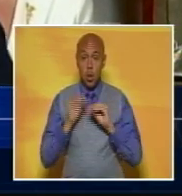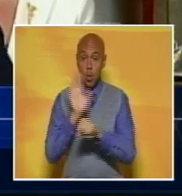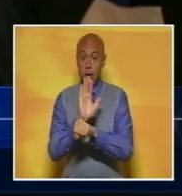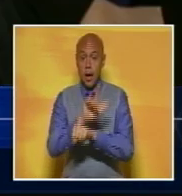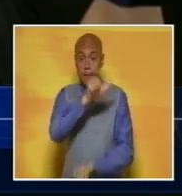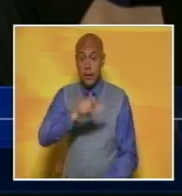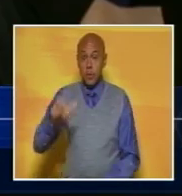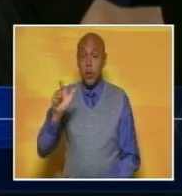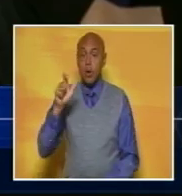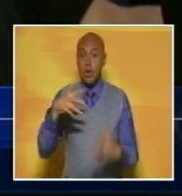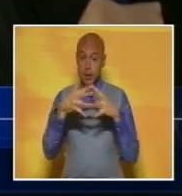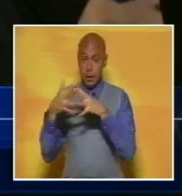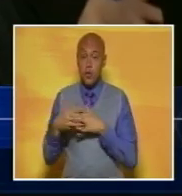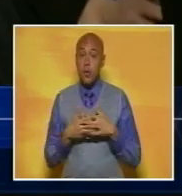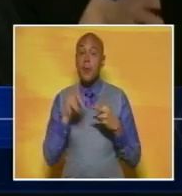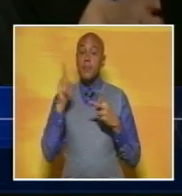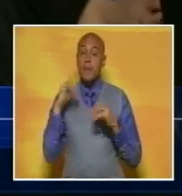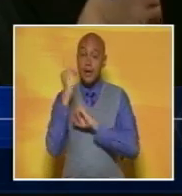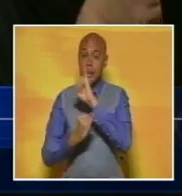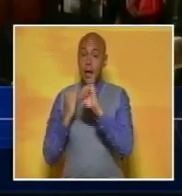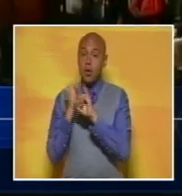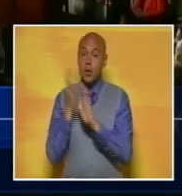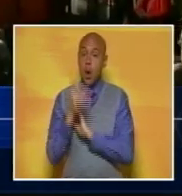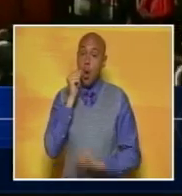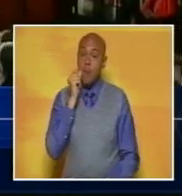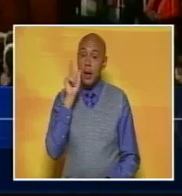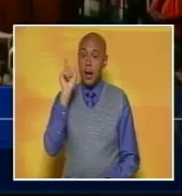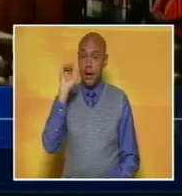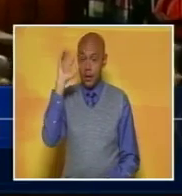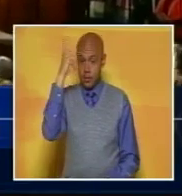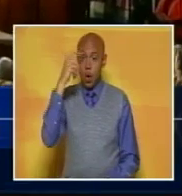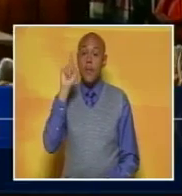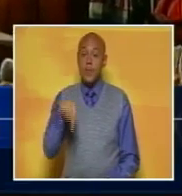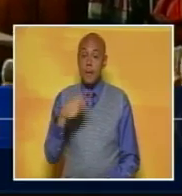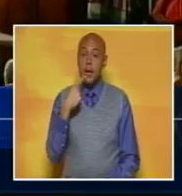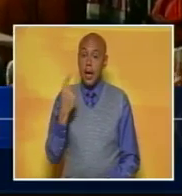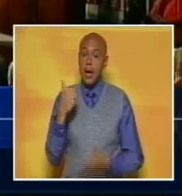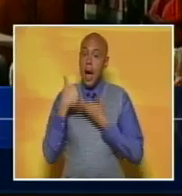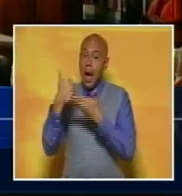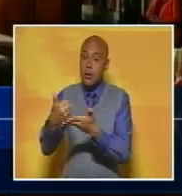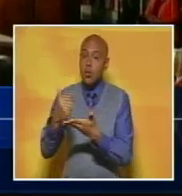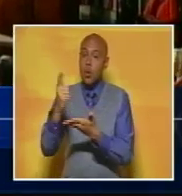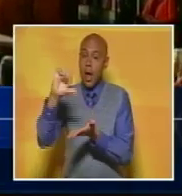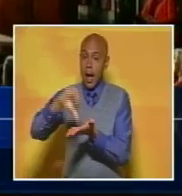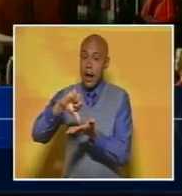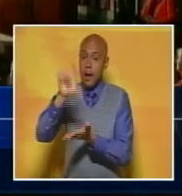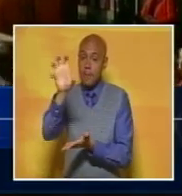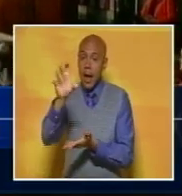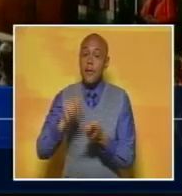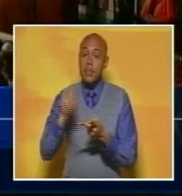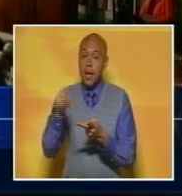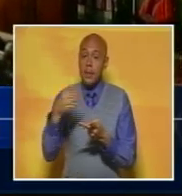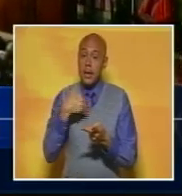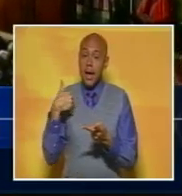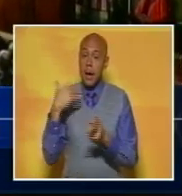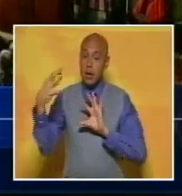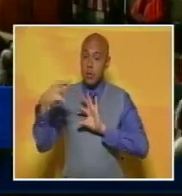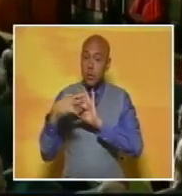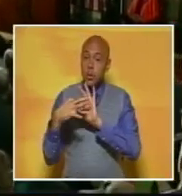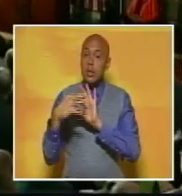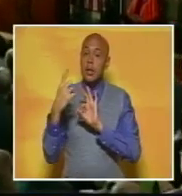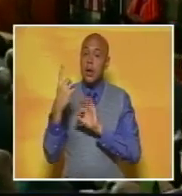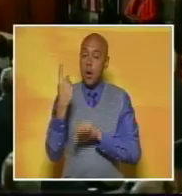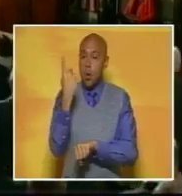ciudadanos. En materia internacional, el presidente estadounidense tendió su mano a Irán y afirmó que la relación entre los dos países tan